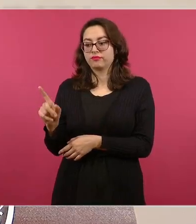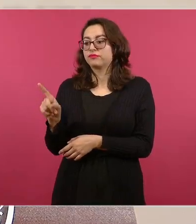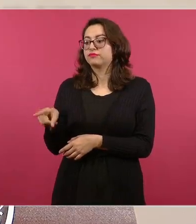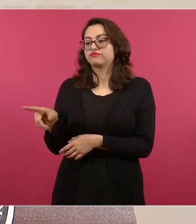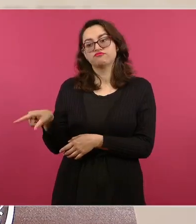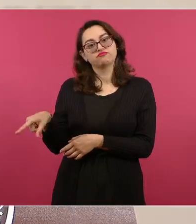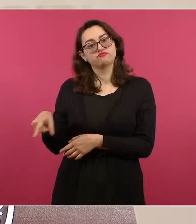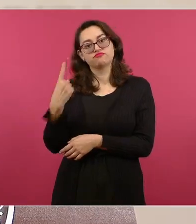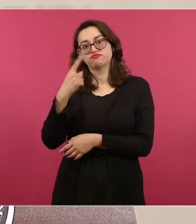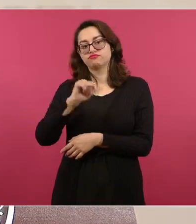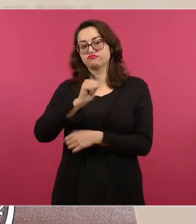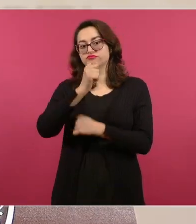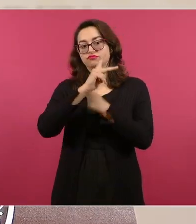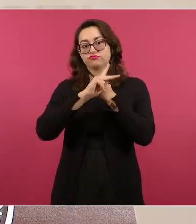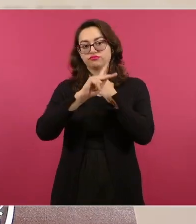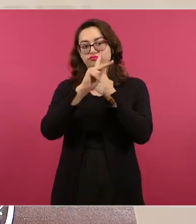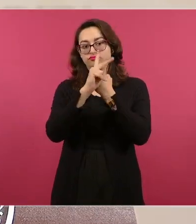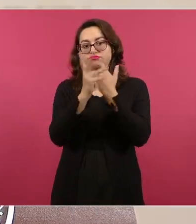universidades del extranjero.